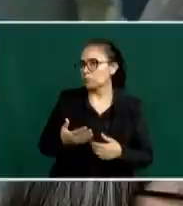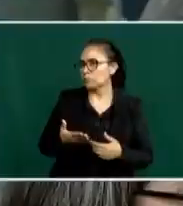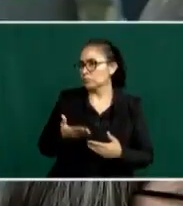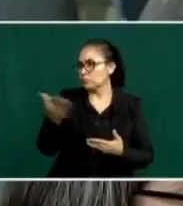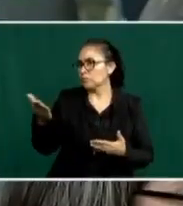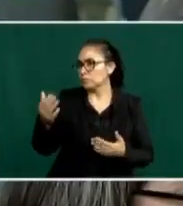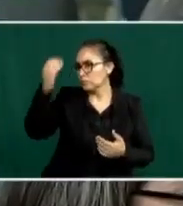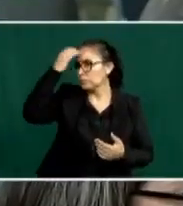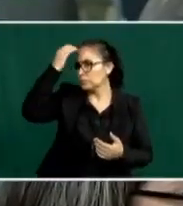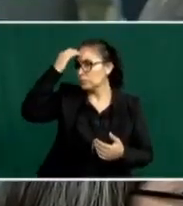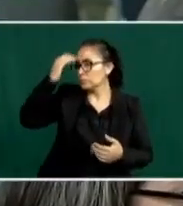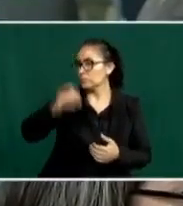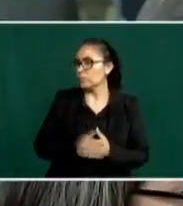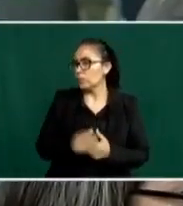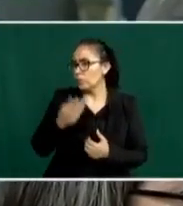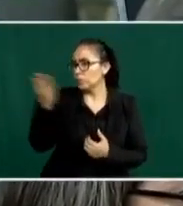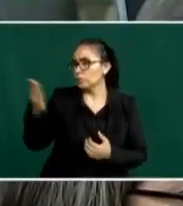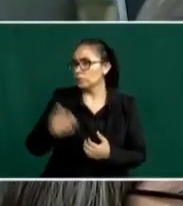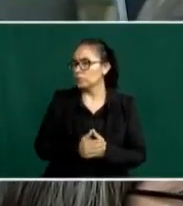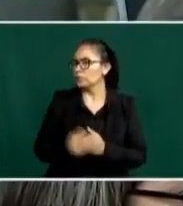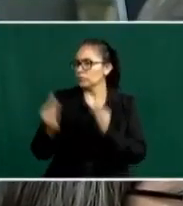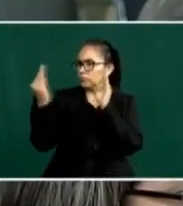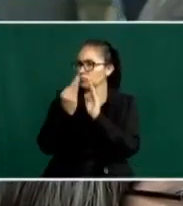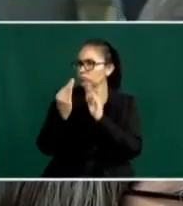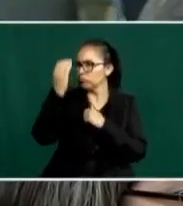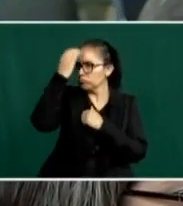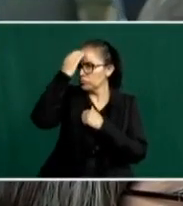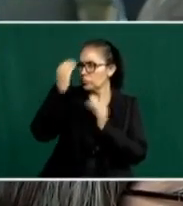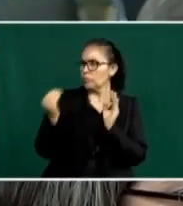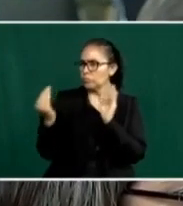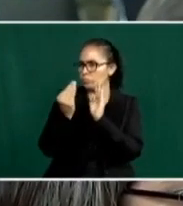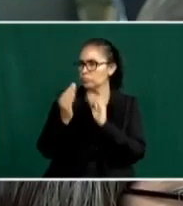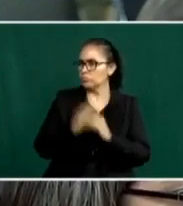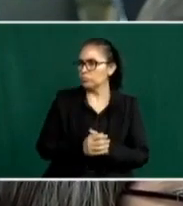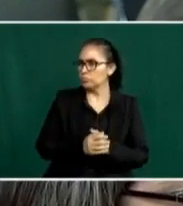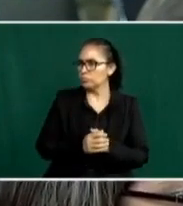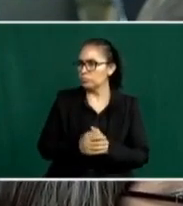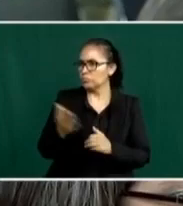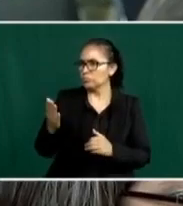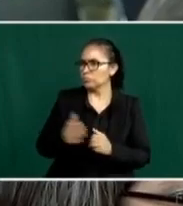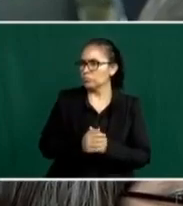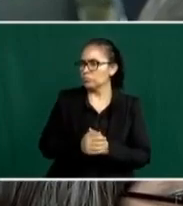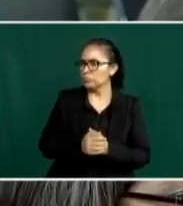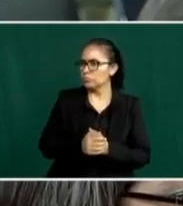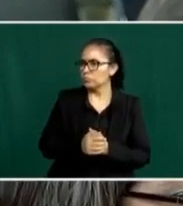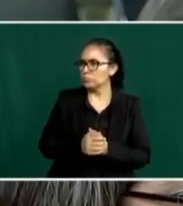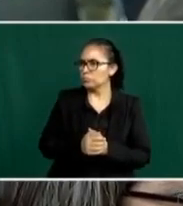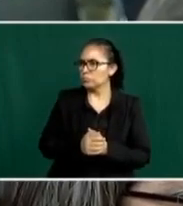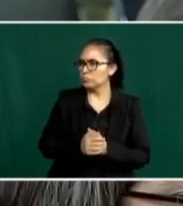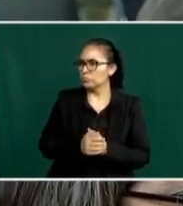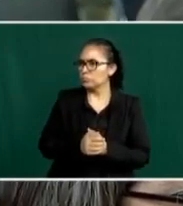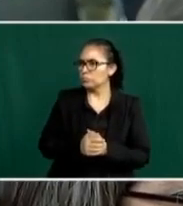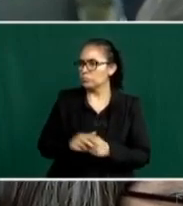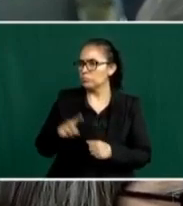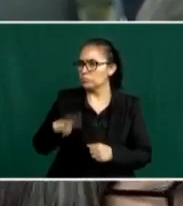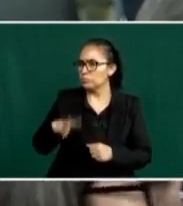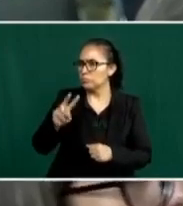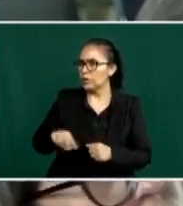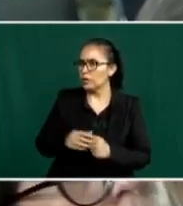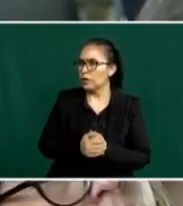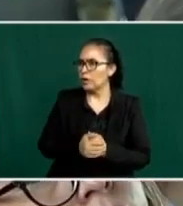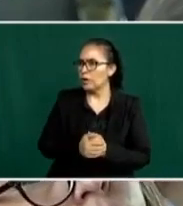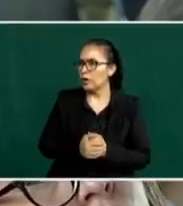usted lo conoce y lo tiene muy, muy cerca, y usted, por cierto, presidente, pues es lo de Vidalta, ¿verdad? Ellos se